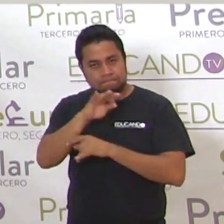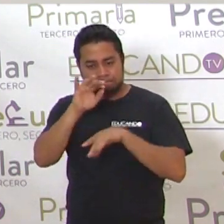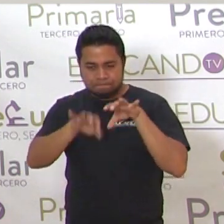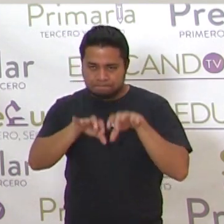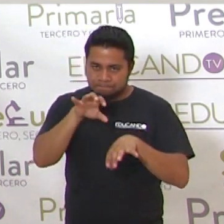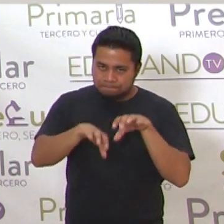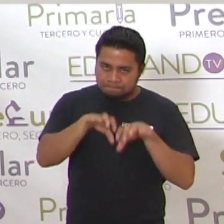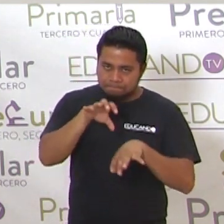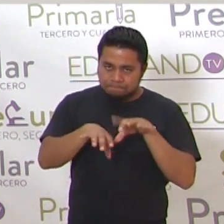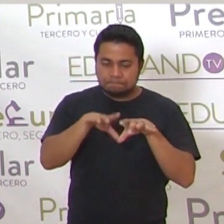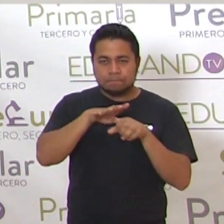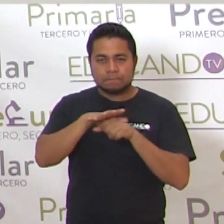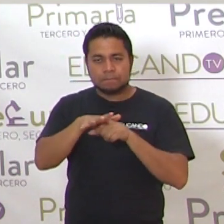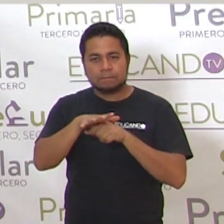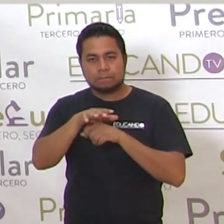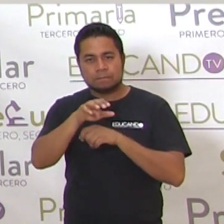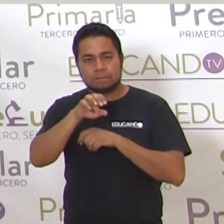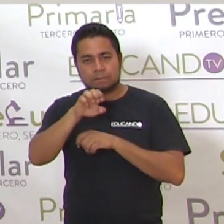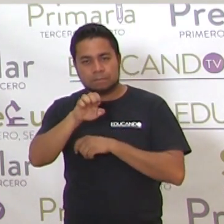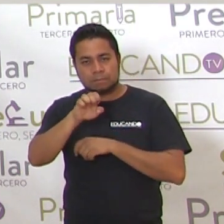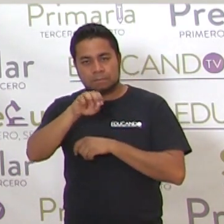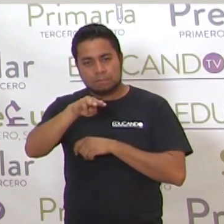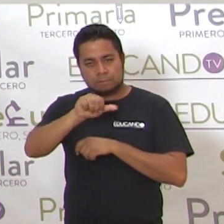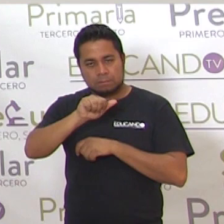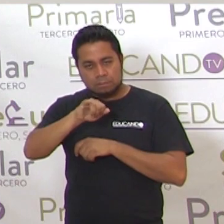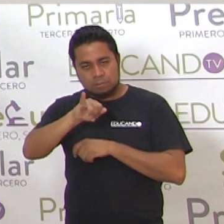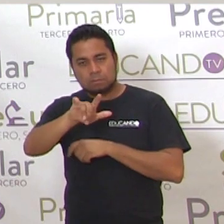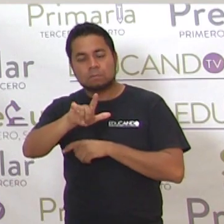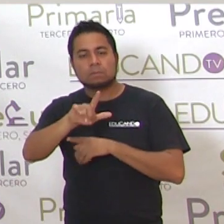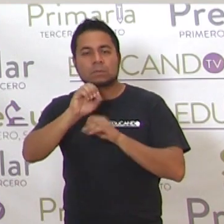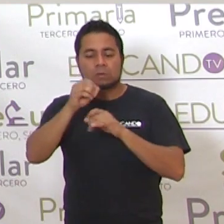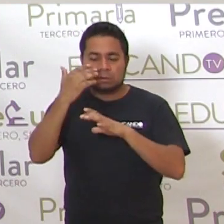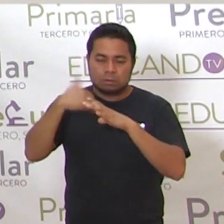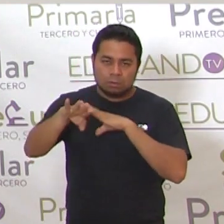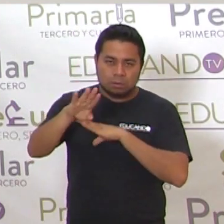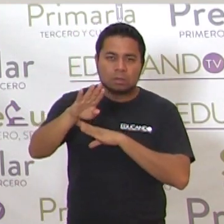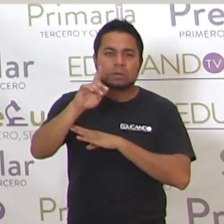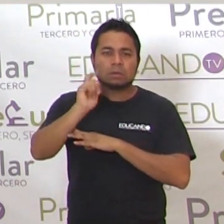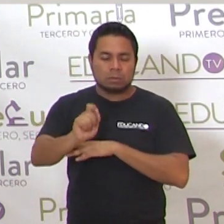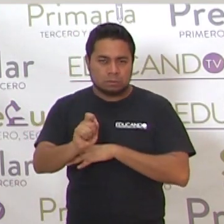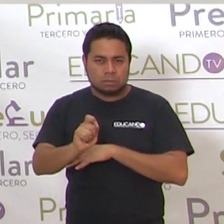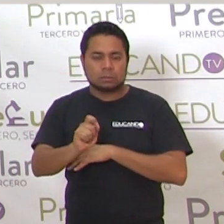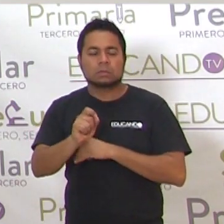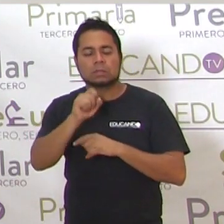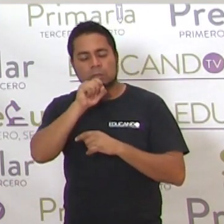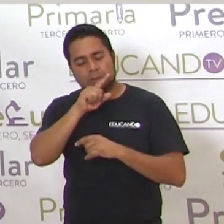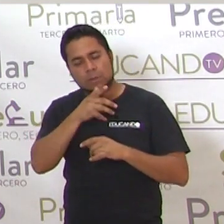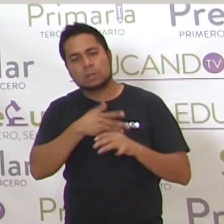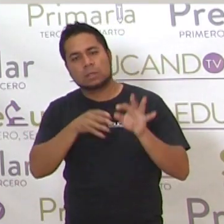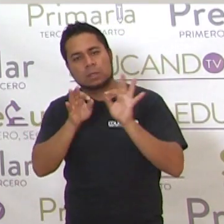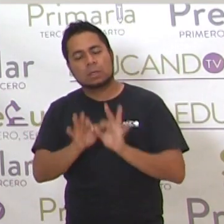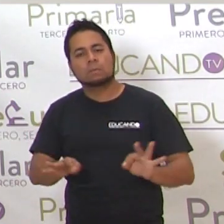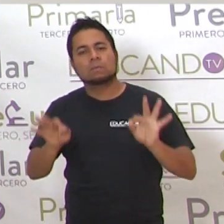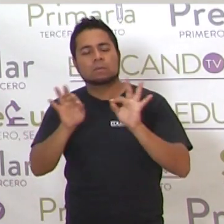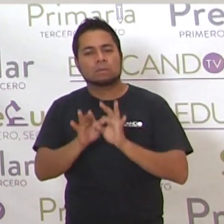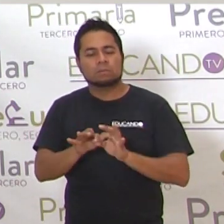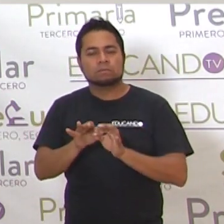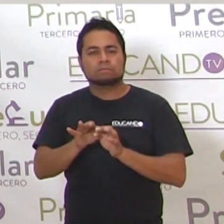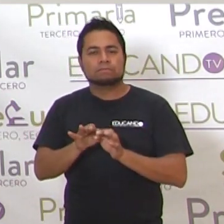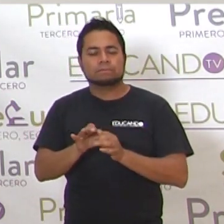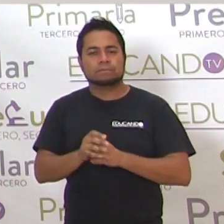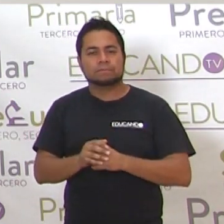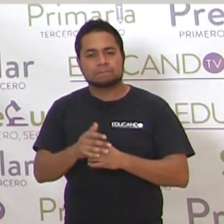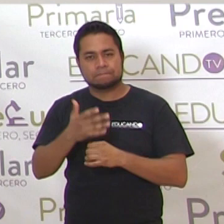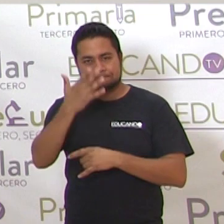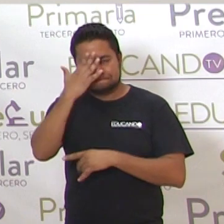nuestro email o nuestro correo electrónico es importante también ver la parte